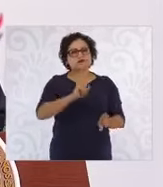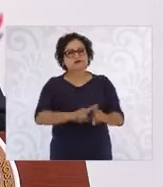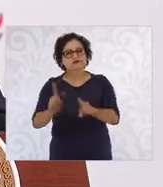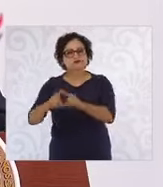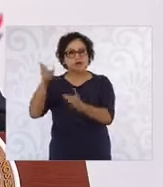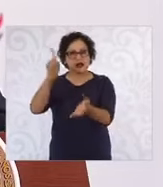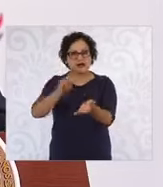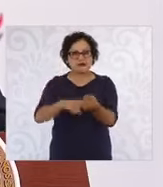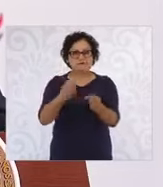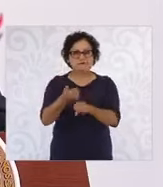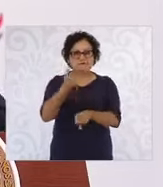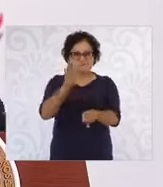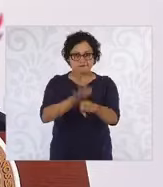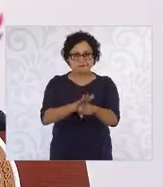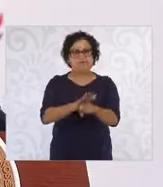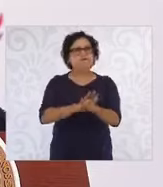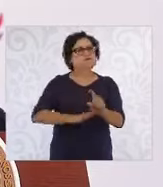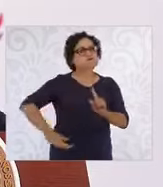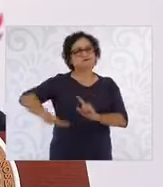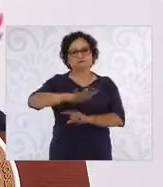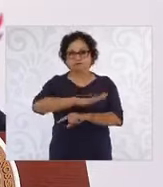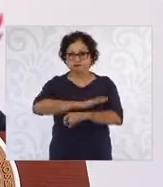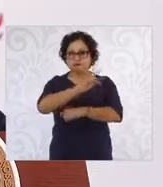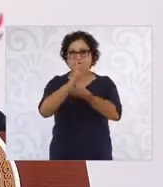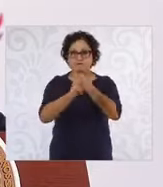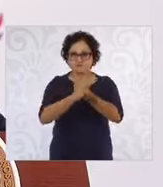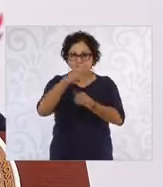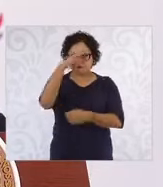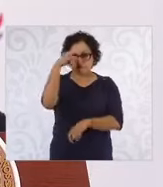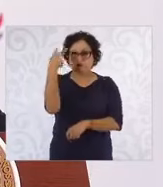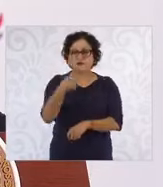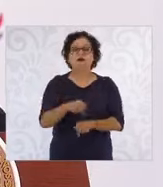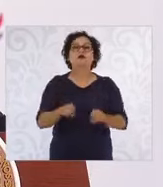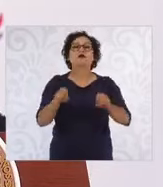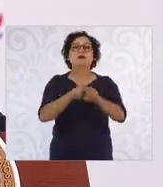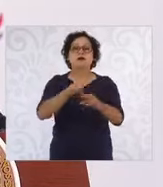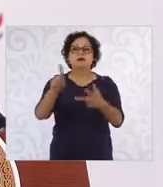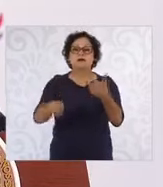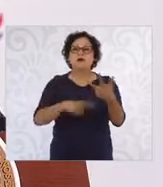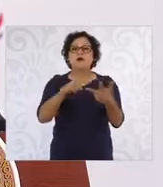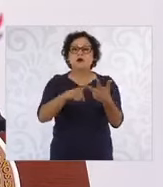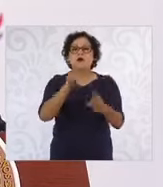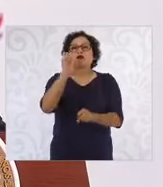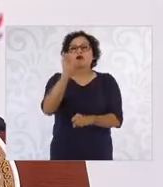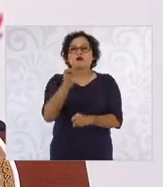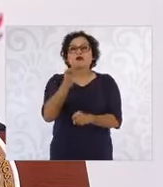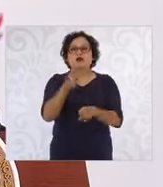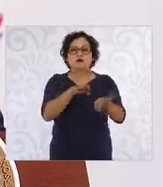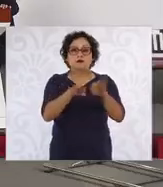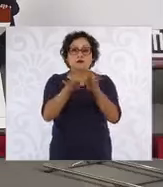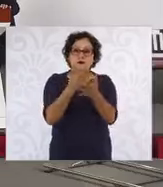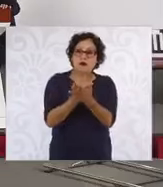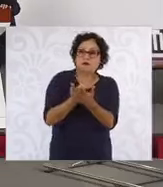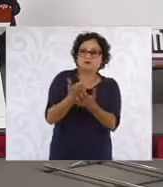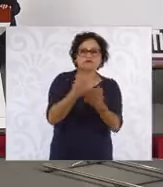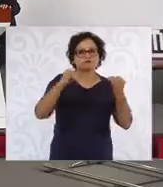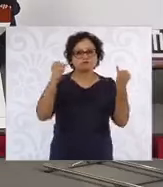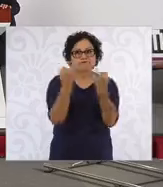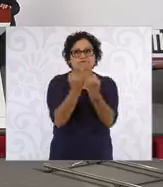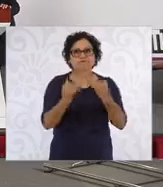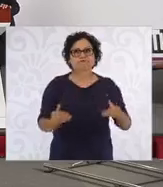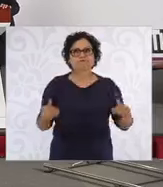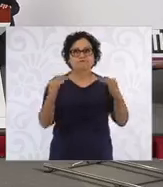y finalmente pues también la erradicación de la brecha salarial que se establece ya también en esta reforma